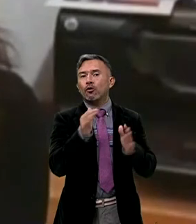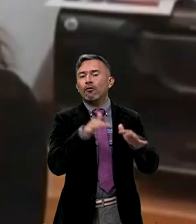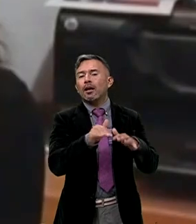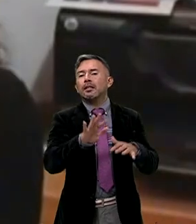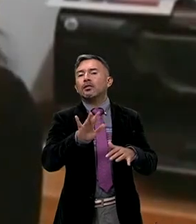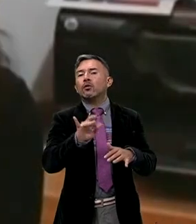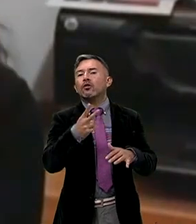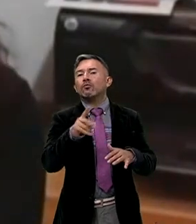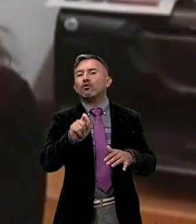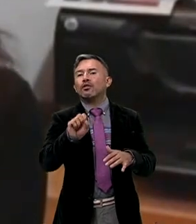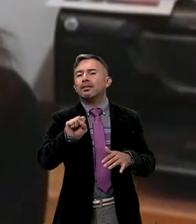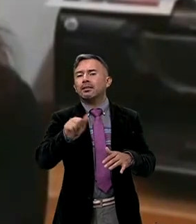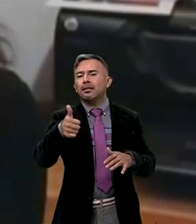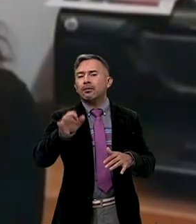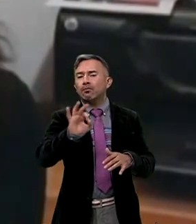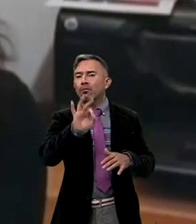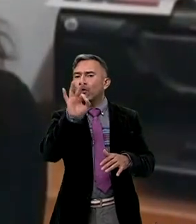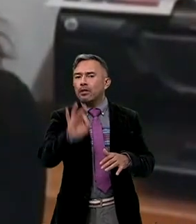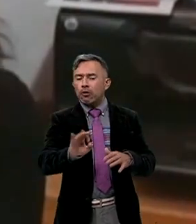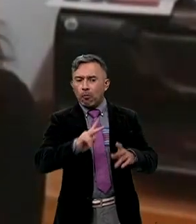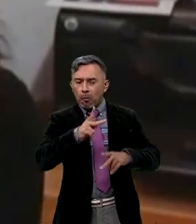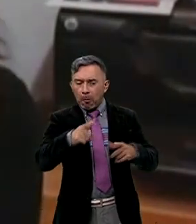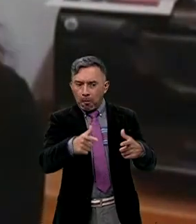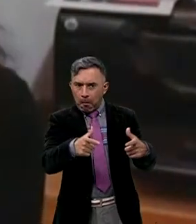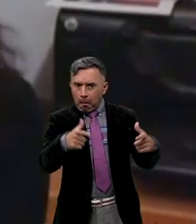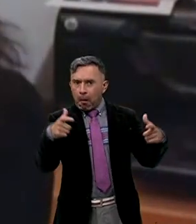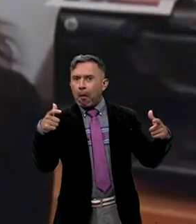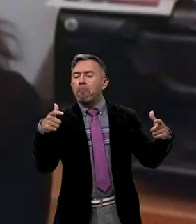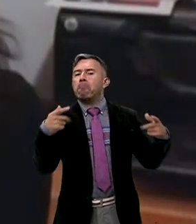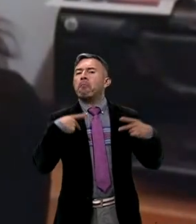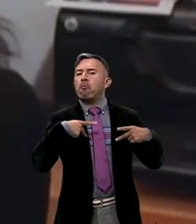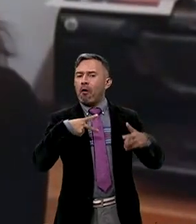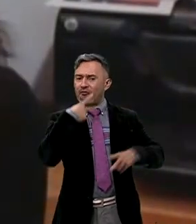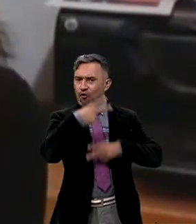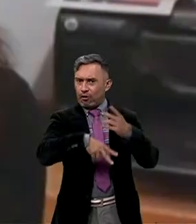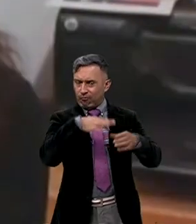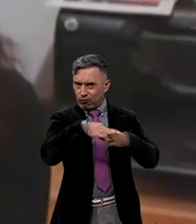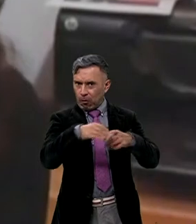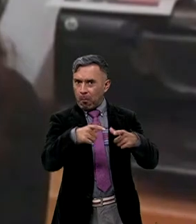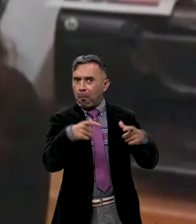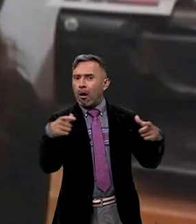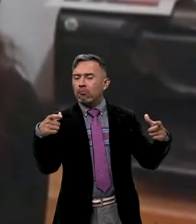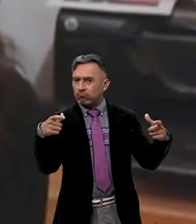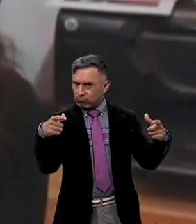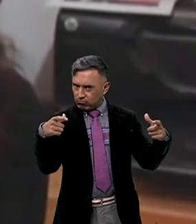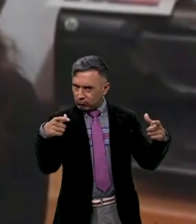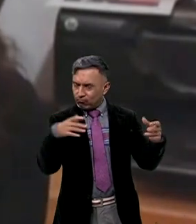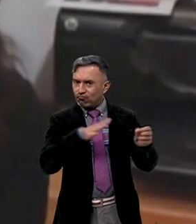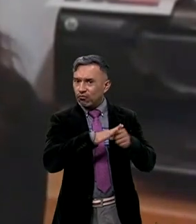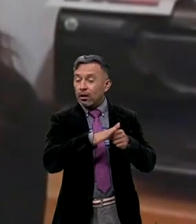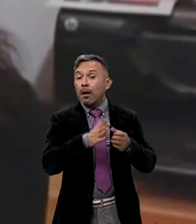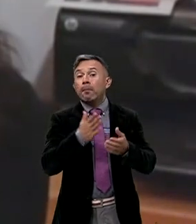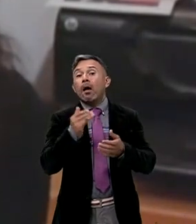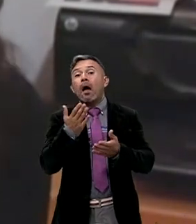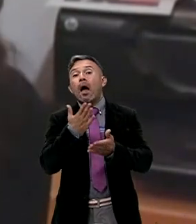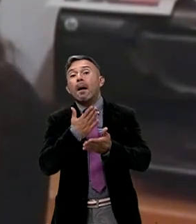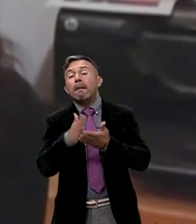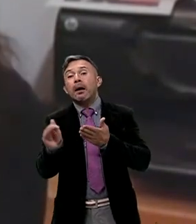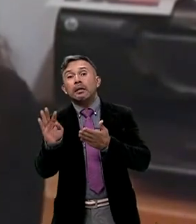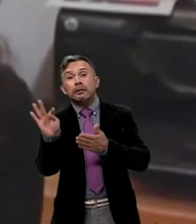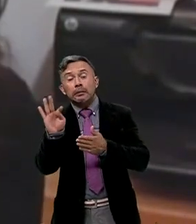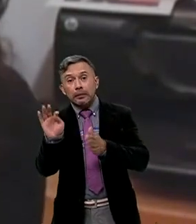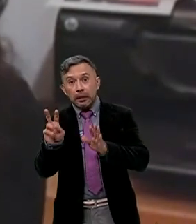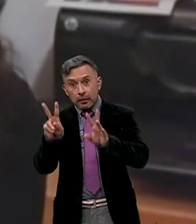puntos s por ciento de participación ciudadana en las elecciones pero también cuando los temas son importantes